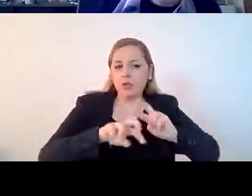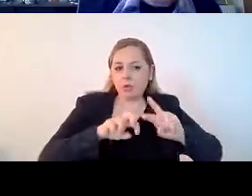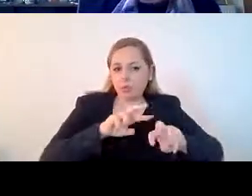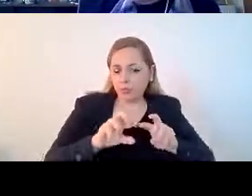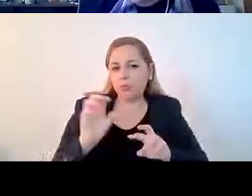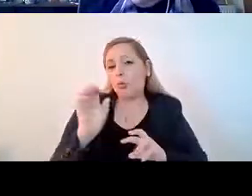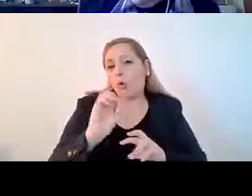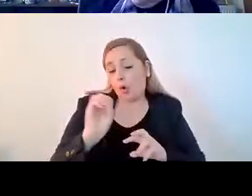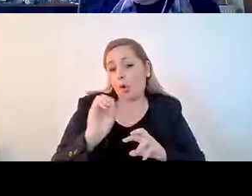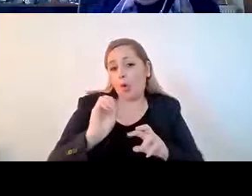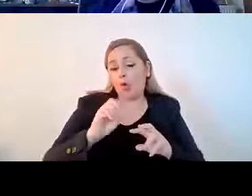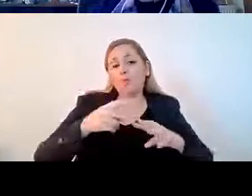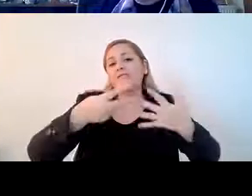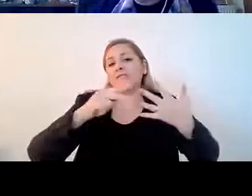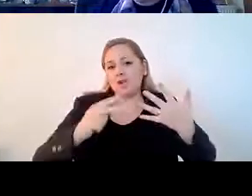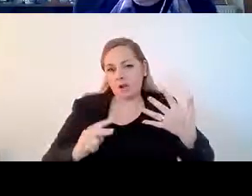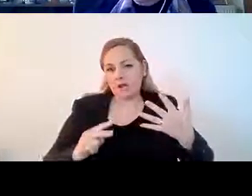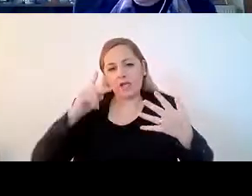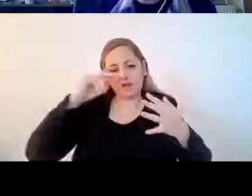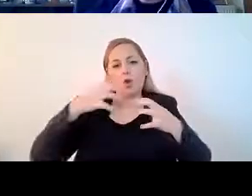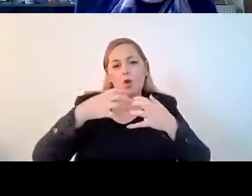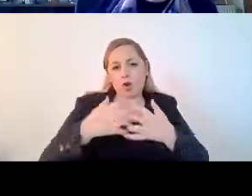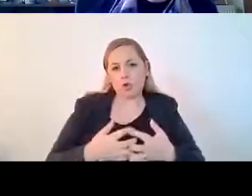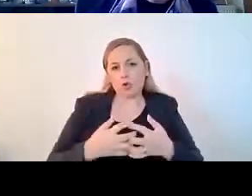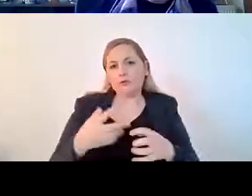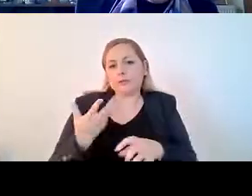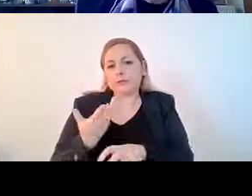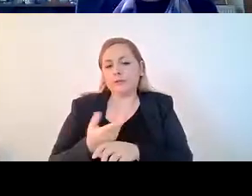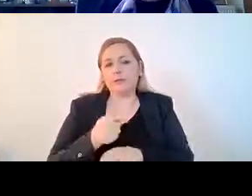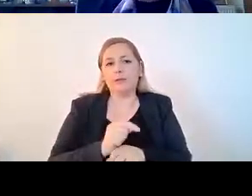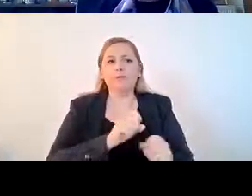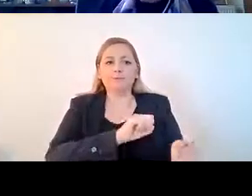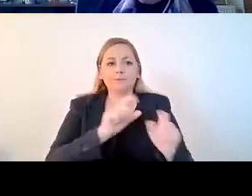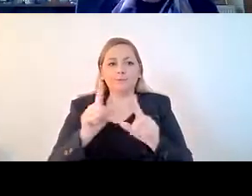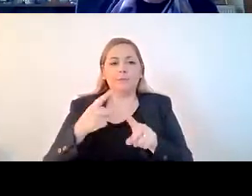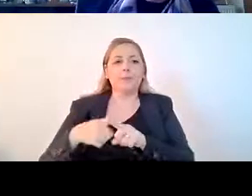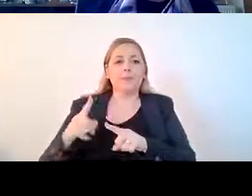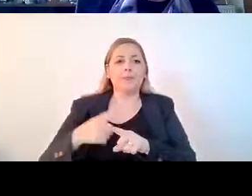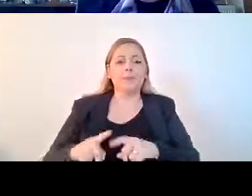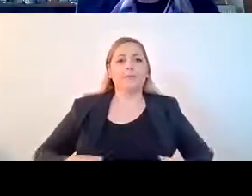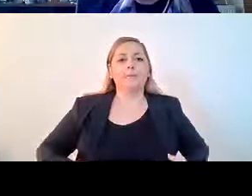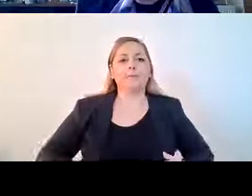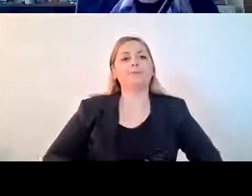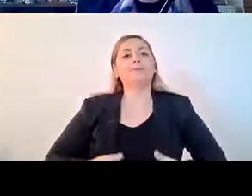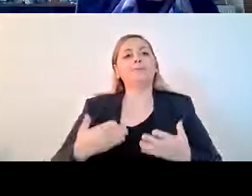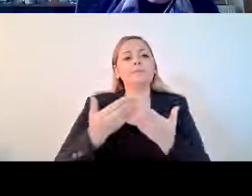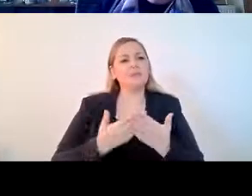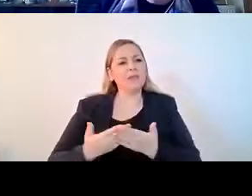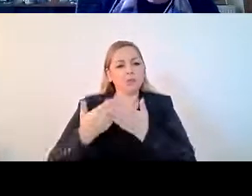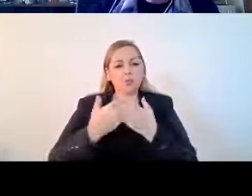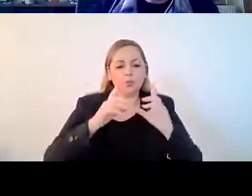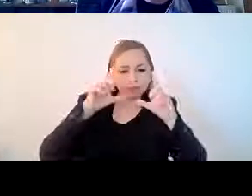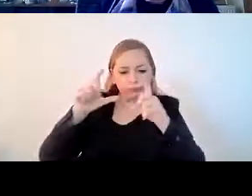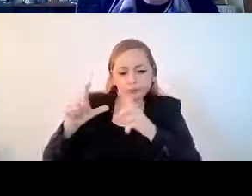variables cognitivas que se habrían tomado en cuenta. La que sigue. Los estudios con neuroimagen